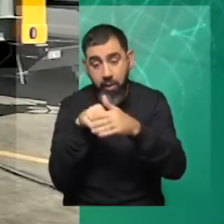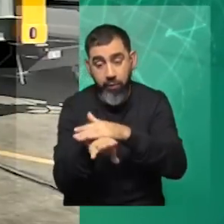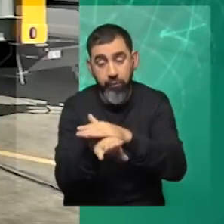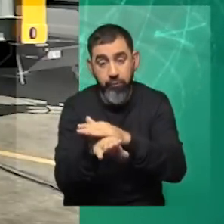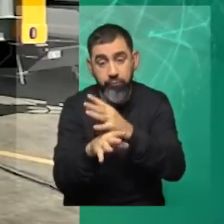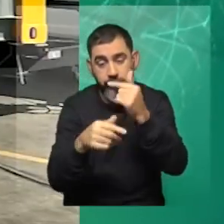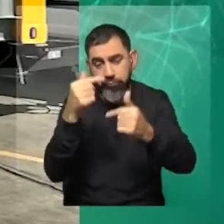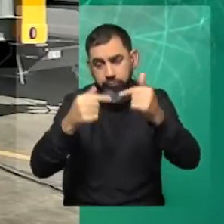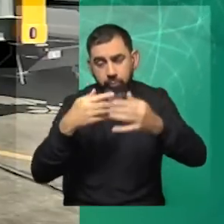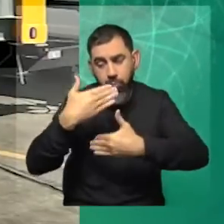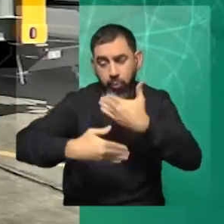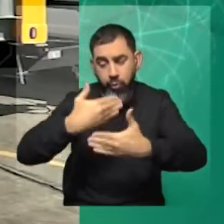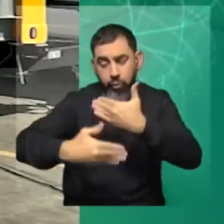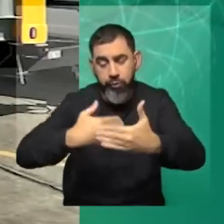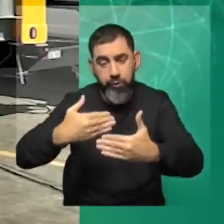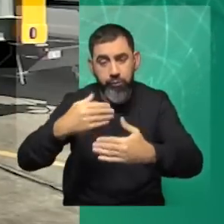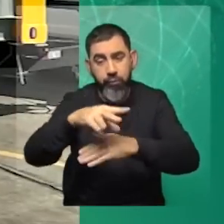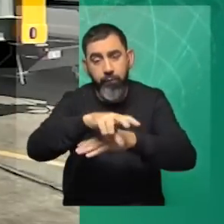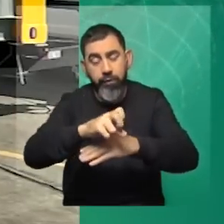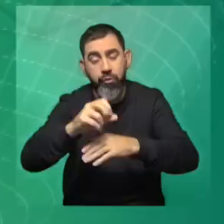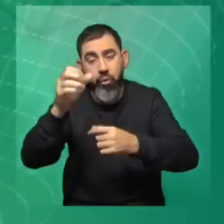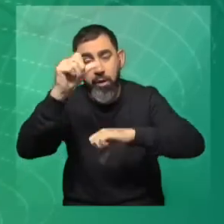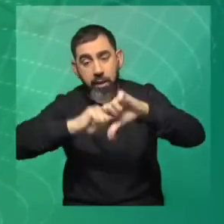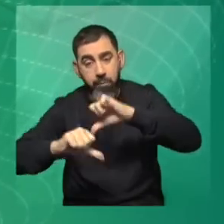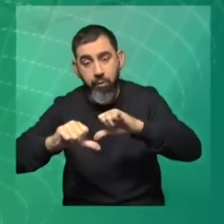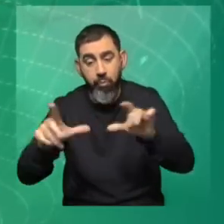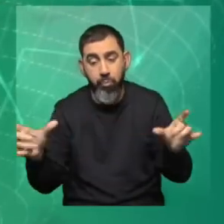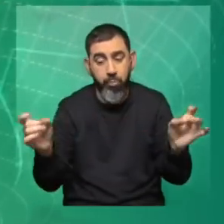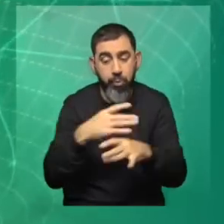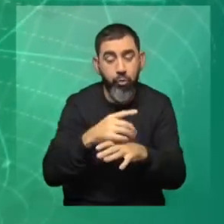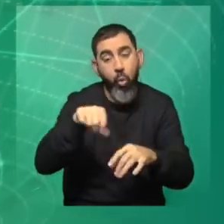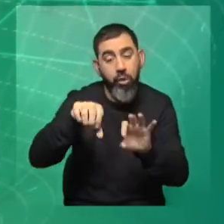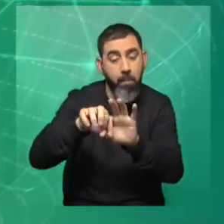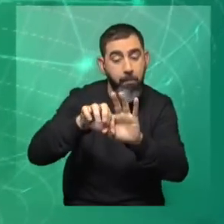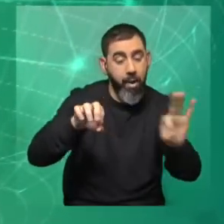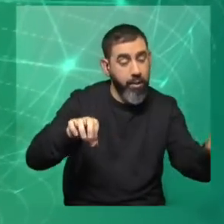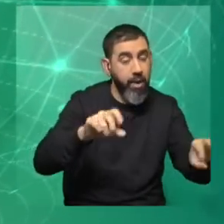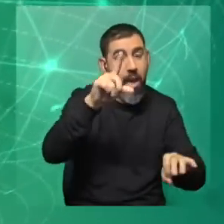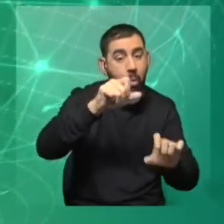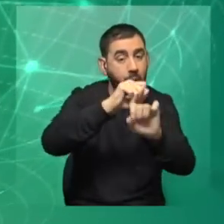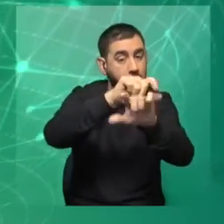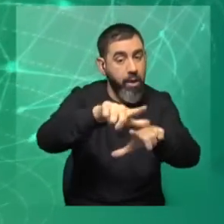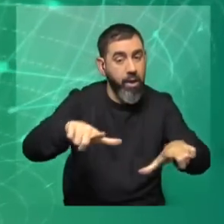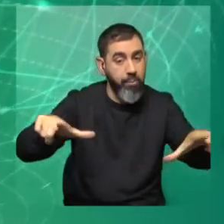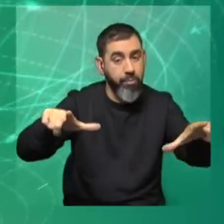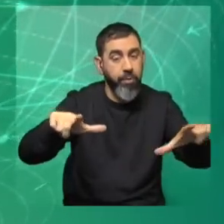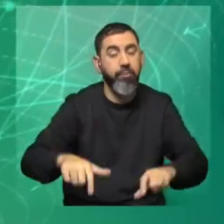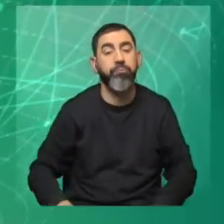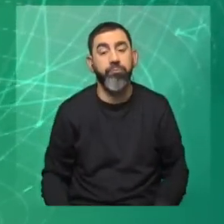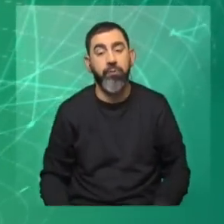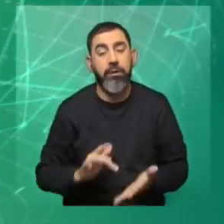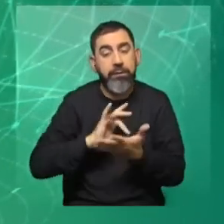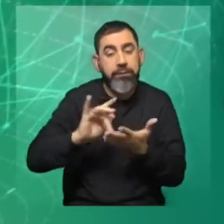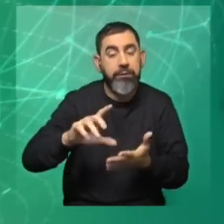pasan todos los procesos físicoquímicos y sale una manguera con el agua tratada libre